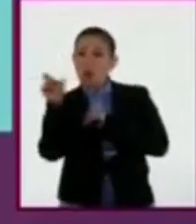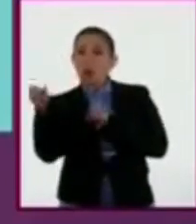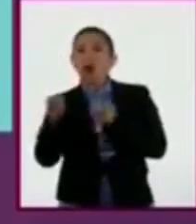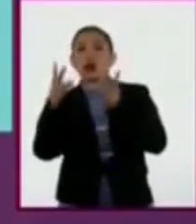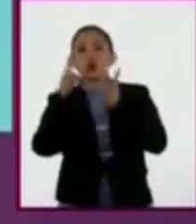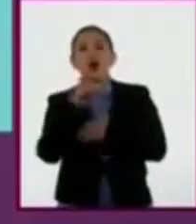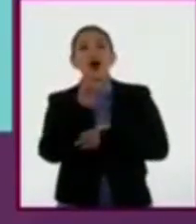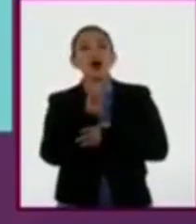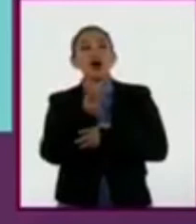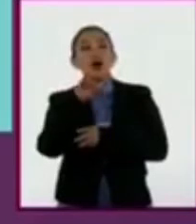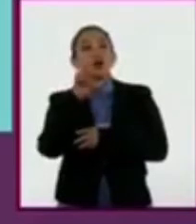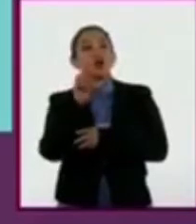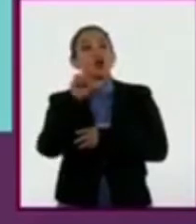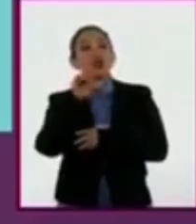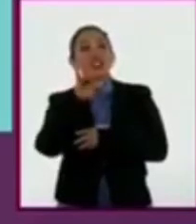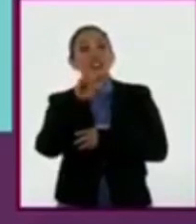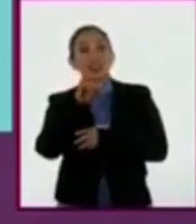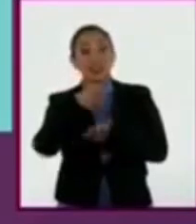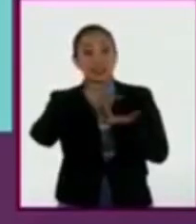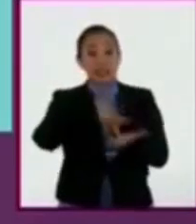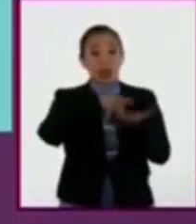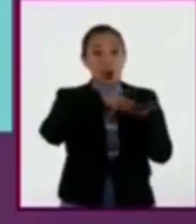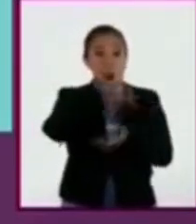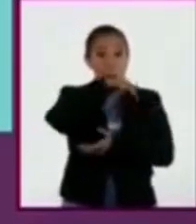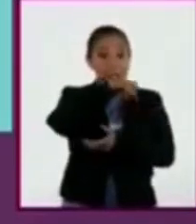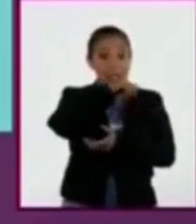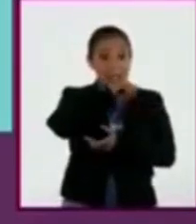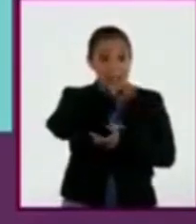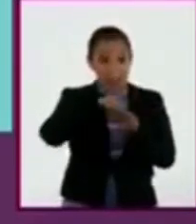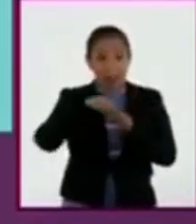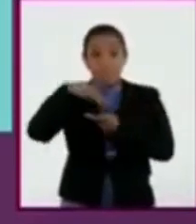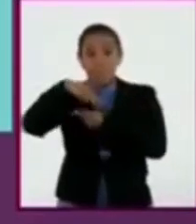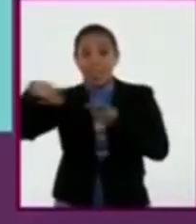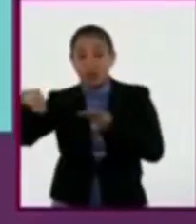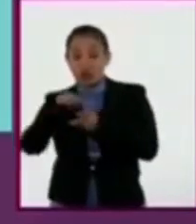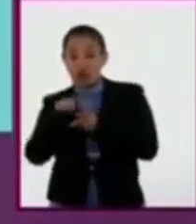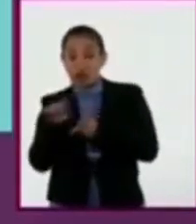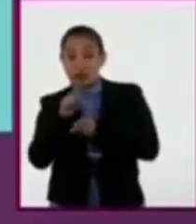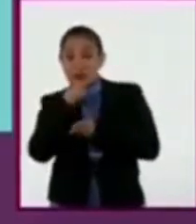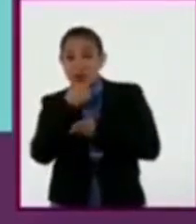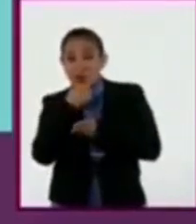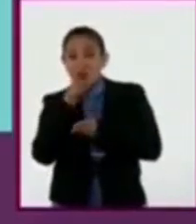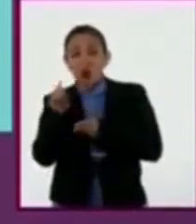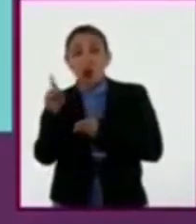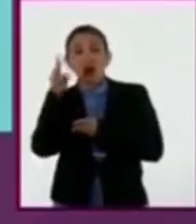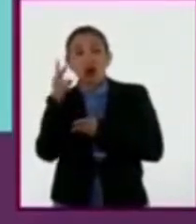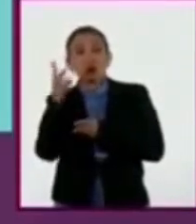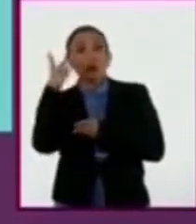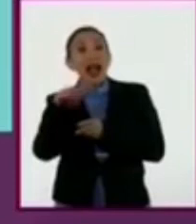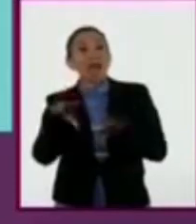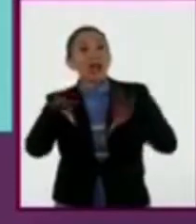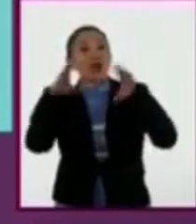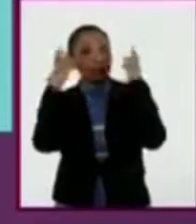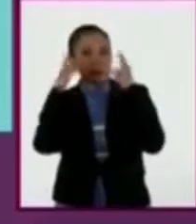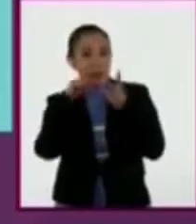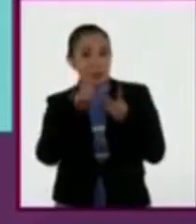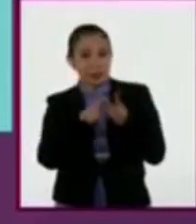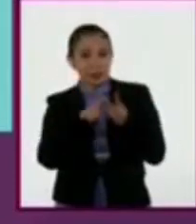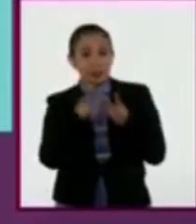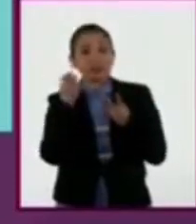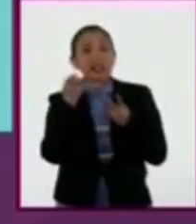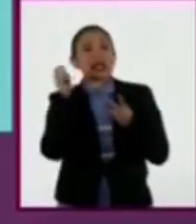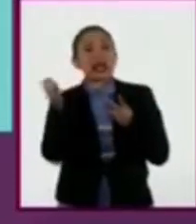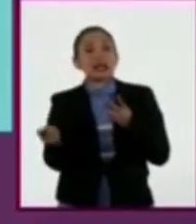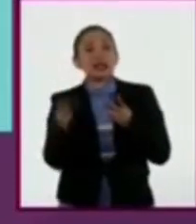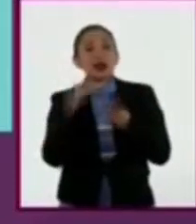energía cinética. Kilogramos para la masa y metros sobre segundo elevado al cuadrado para la velocidad. Esto